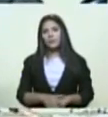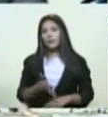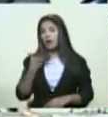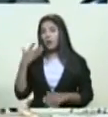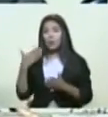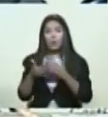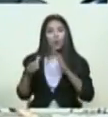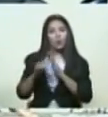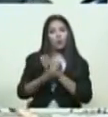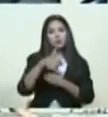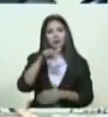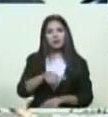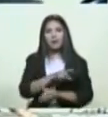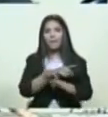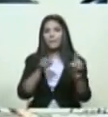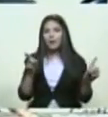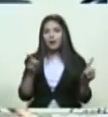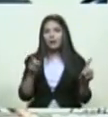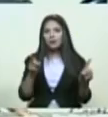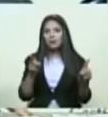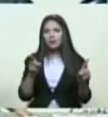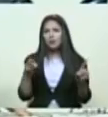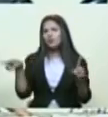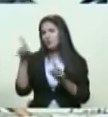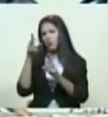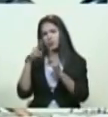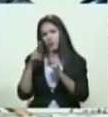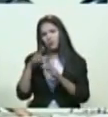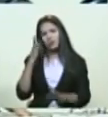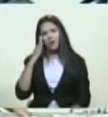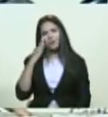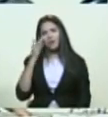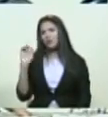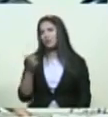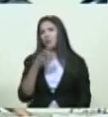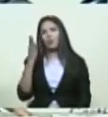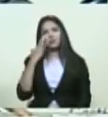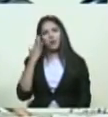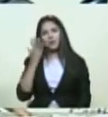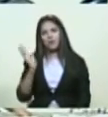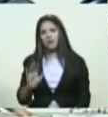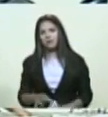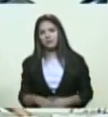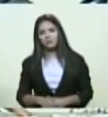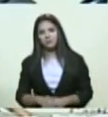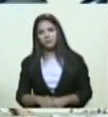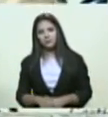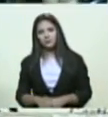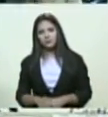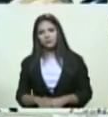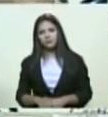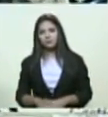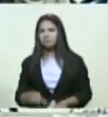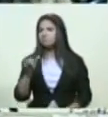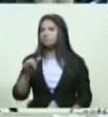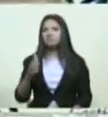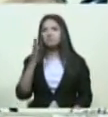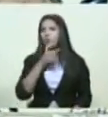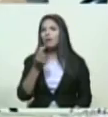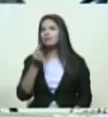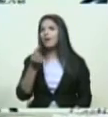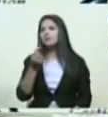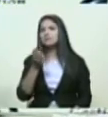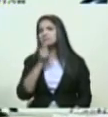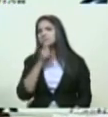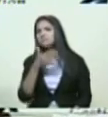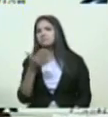aquí, pero era sotoboce. Todo el mundo lo sabía. Aquí no hay nadie que no haya